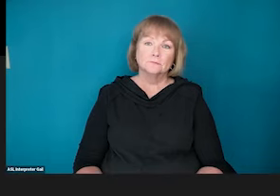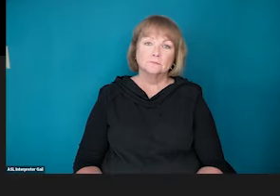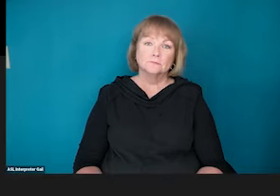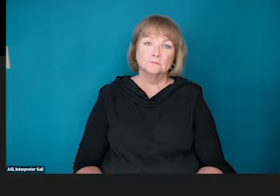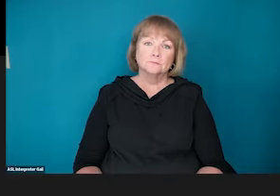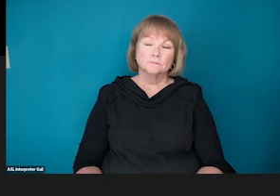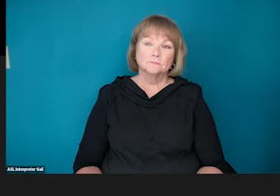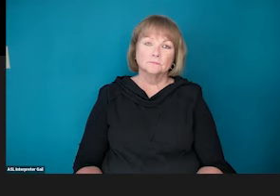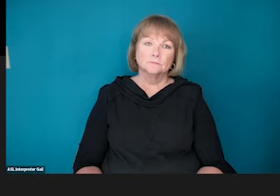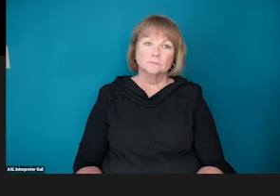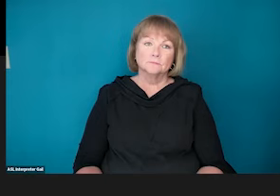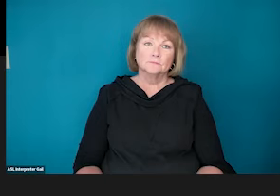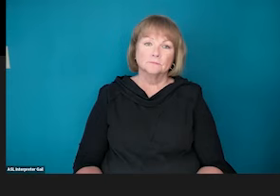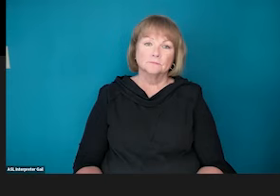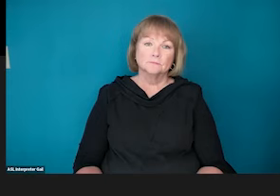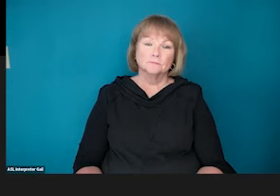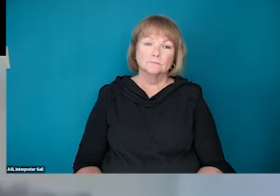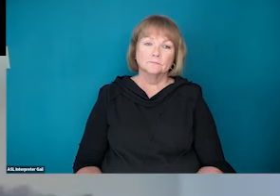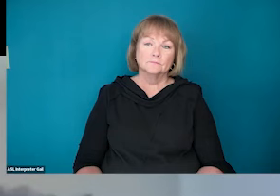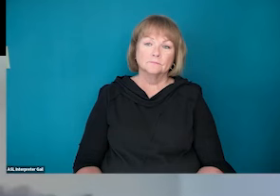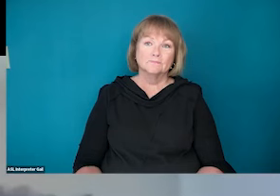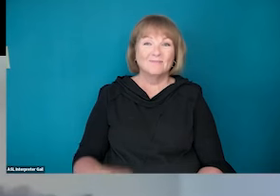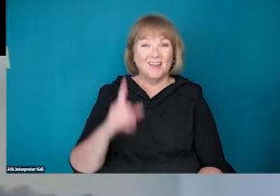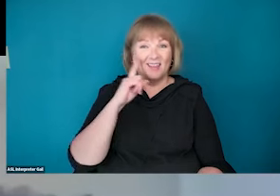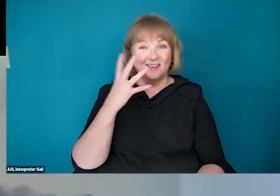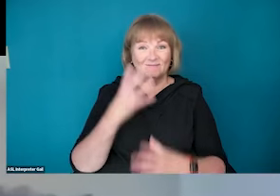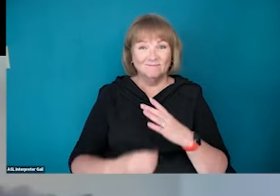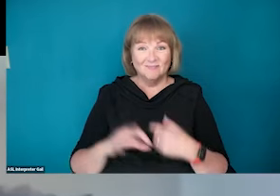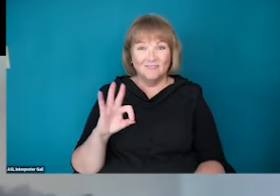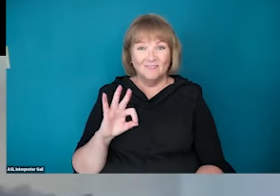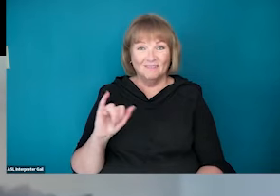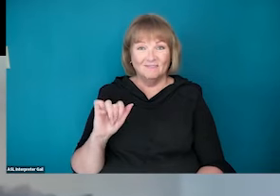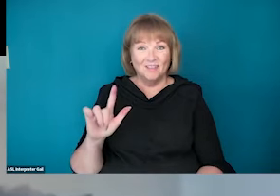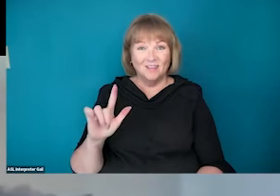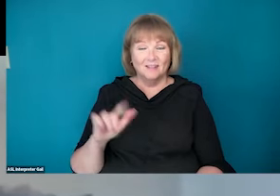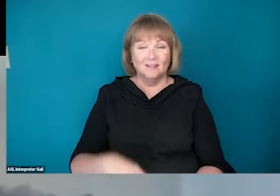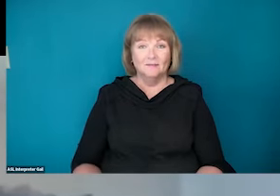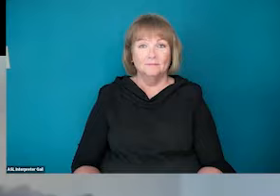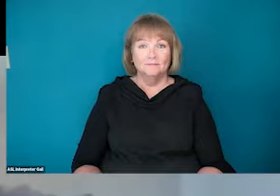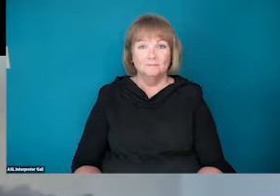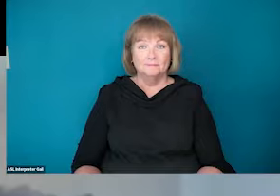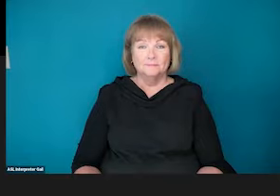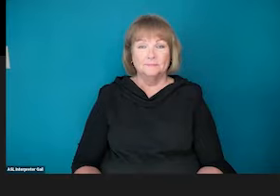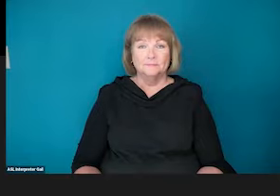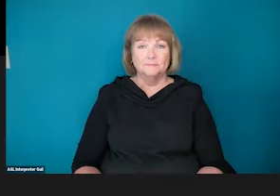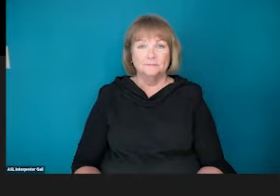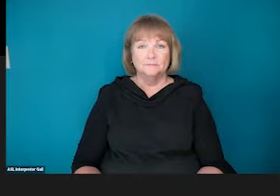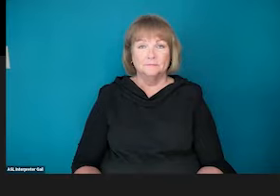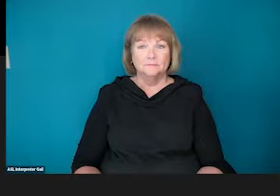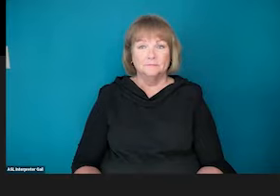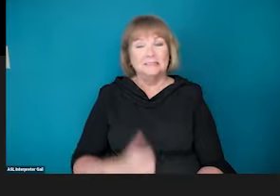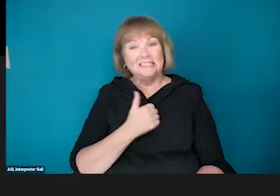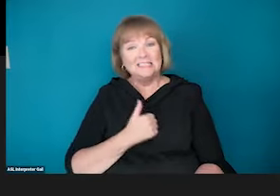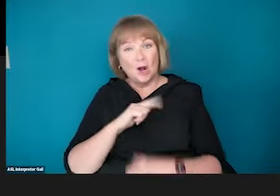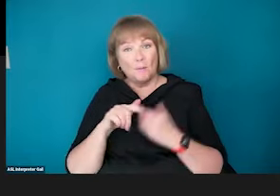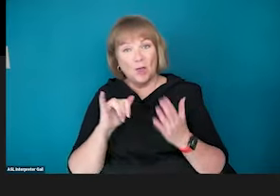compartir estos diapositivas y hacer lo que ella iba a hacer y ella va a